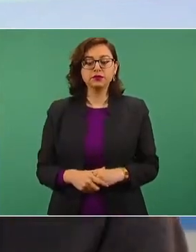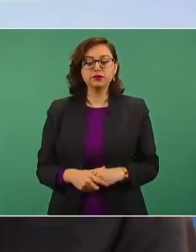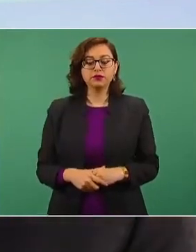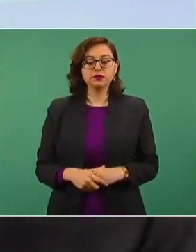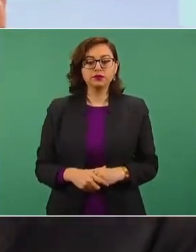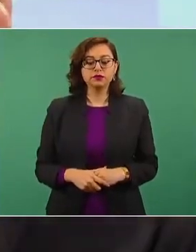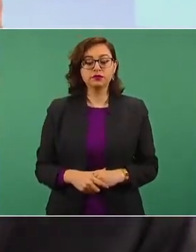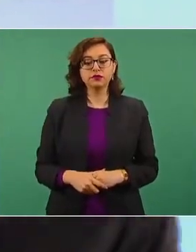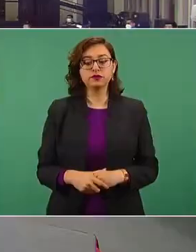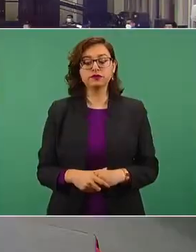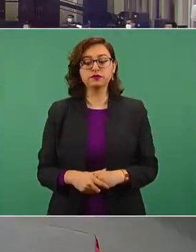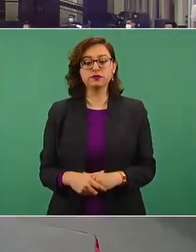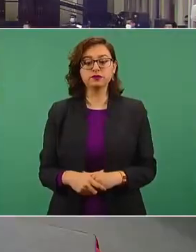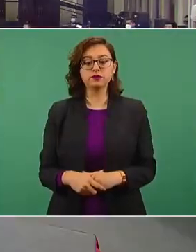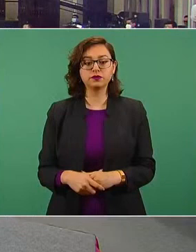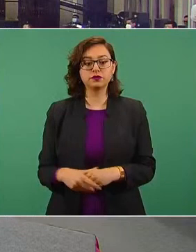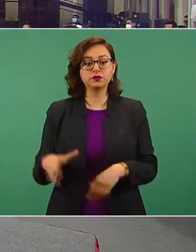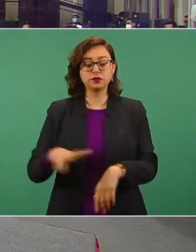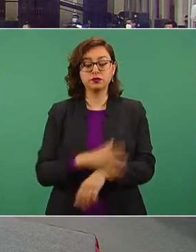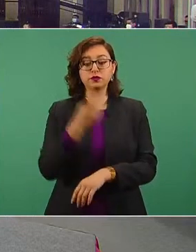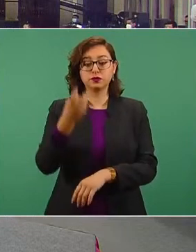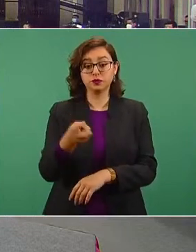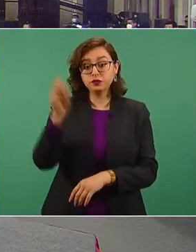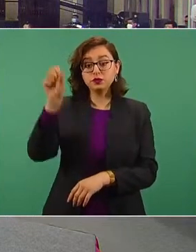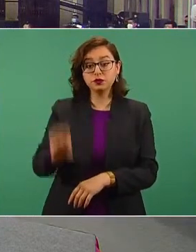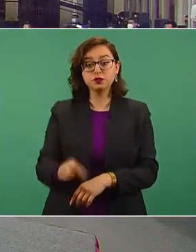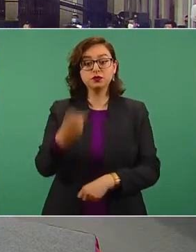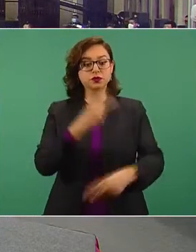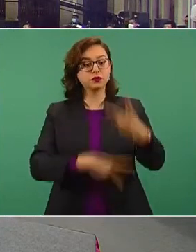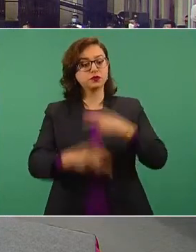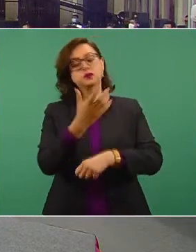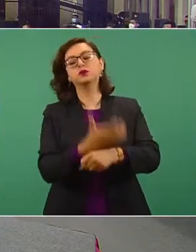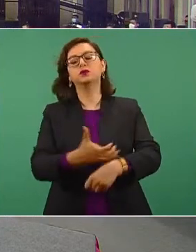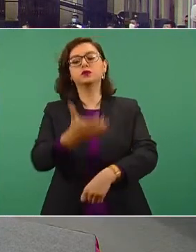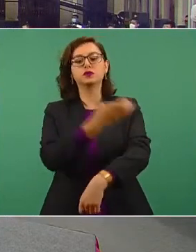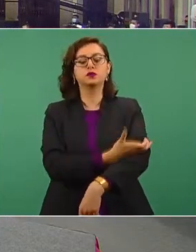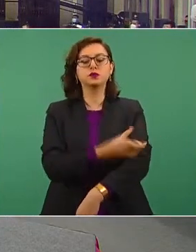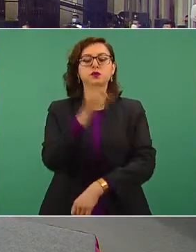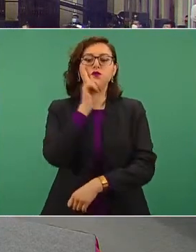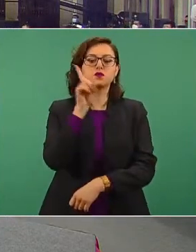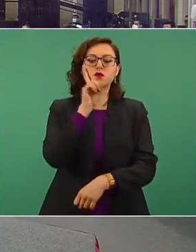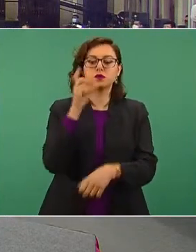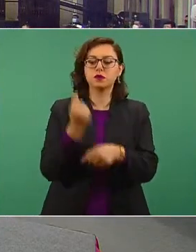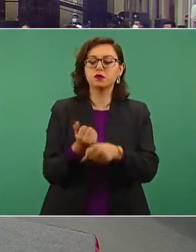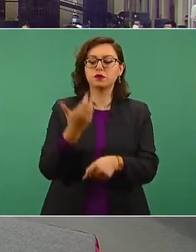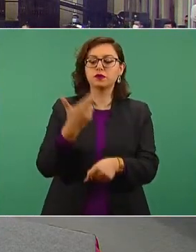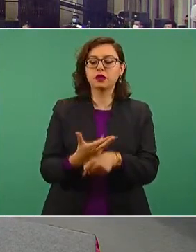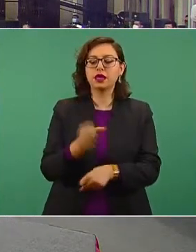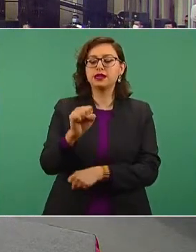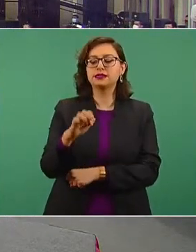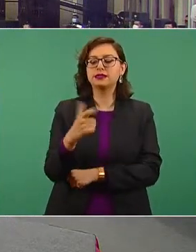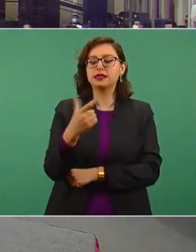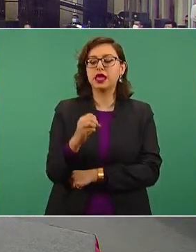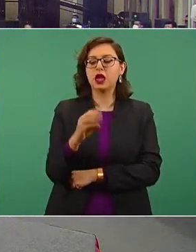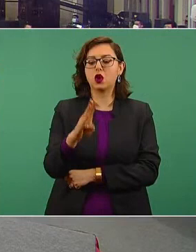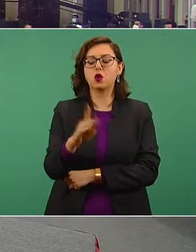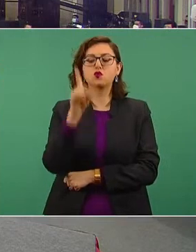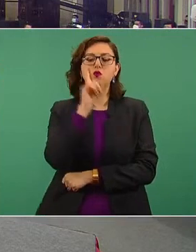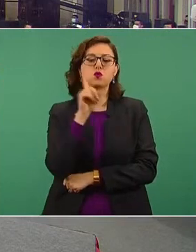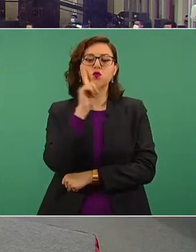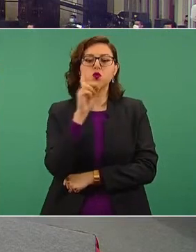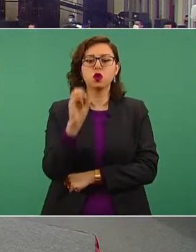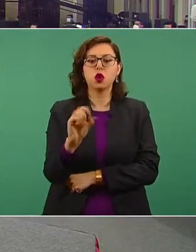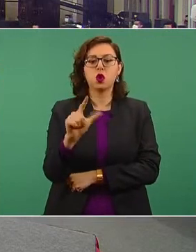van a intervenir la secretaria de Gobierno, la licenciada Olga